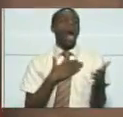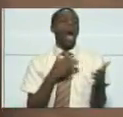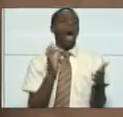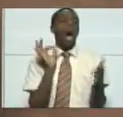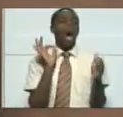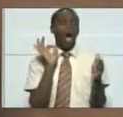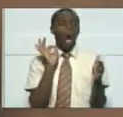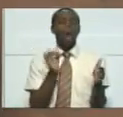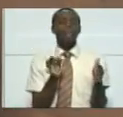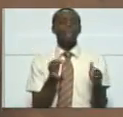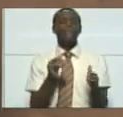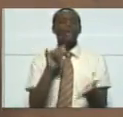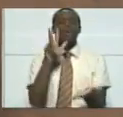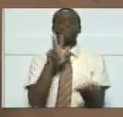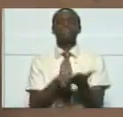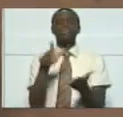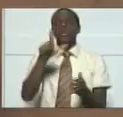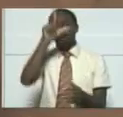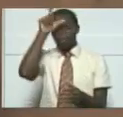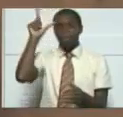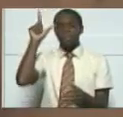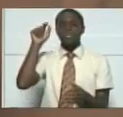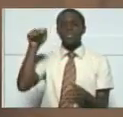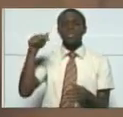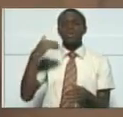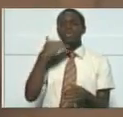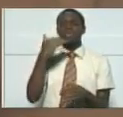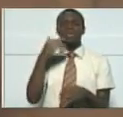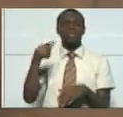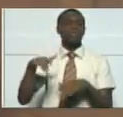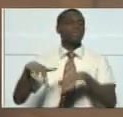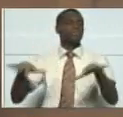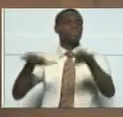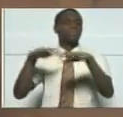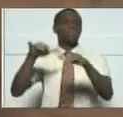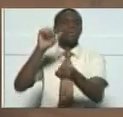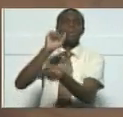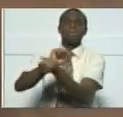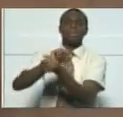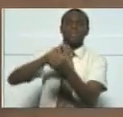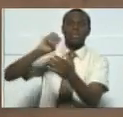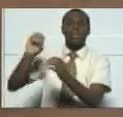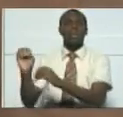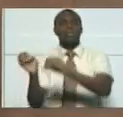iir Leopoldo López has been takit